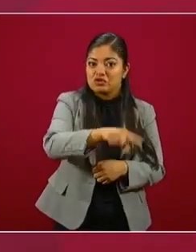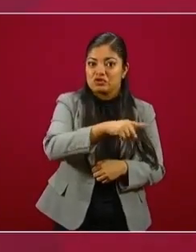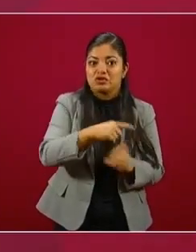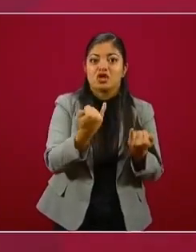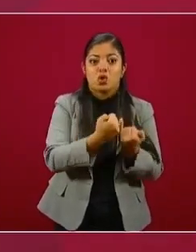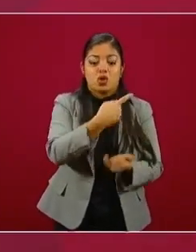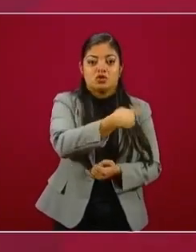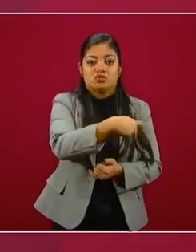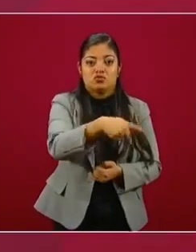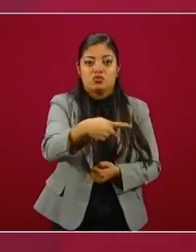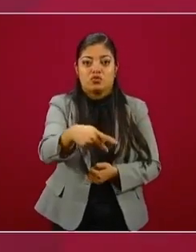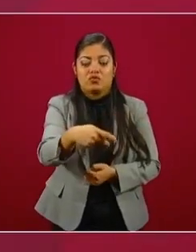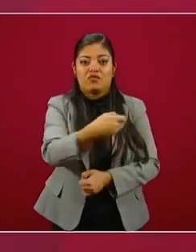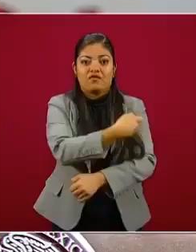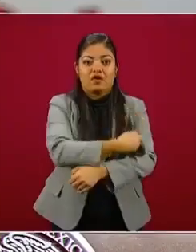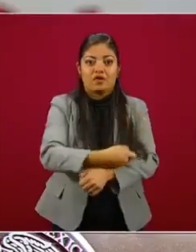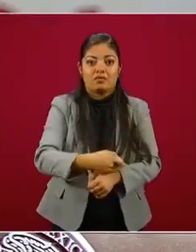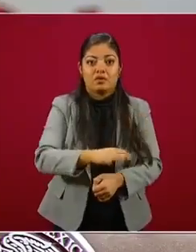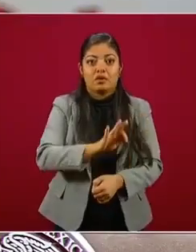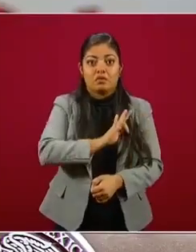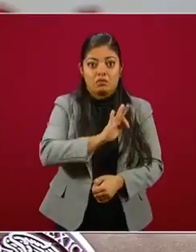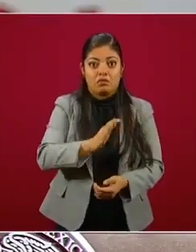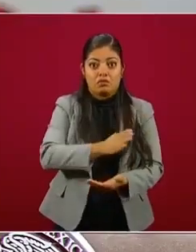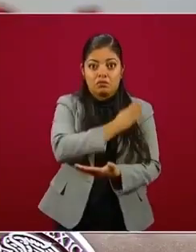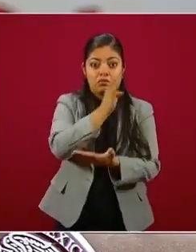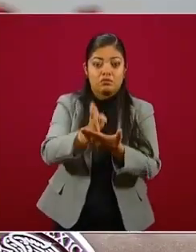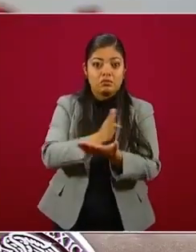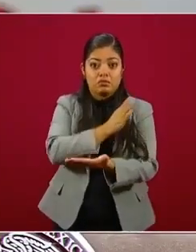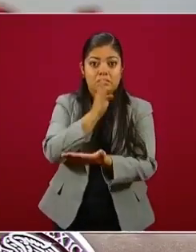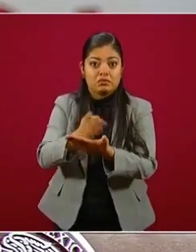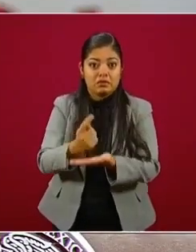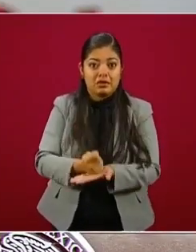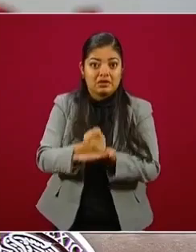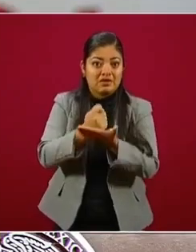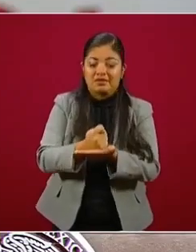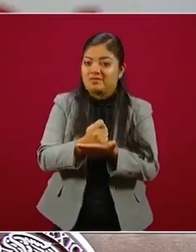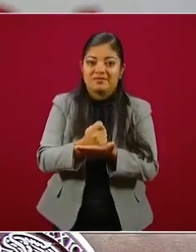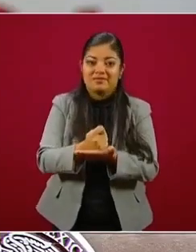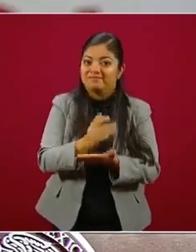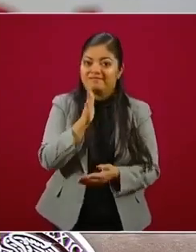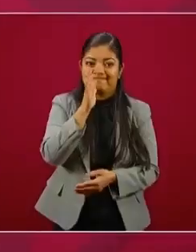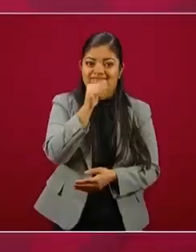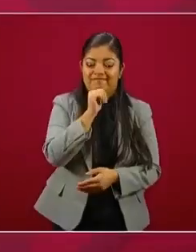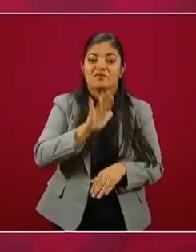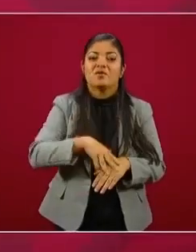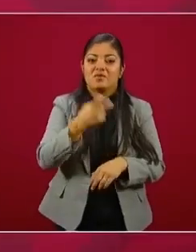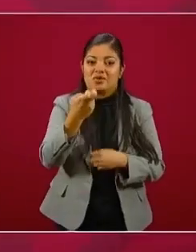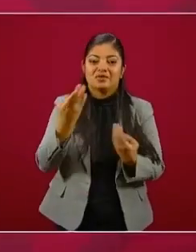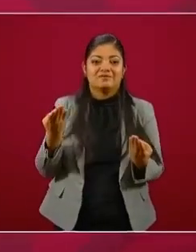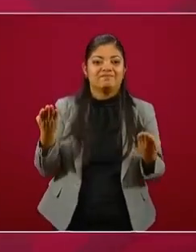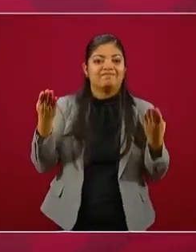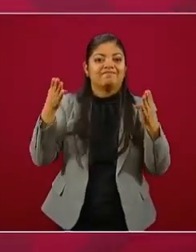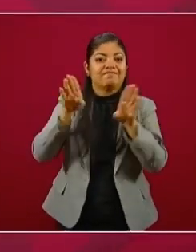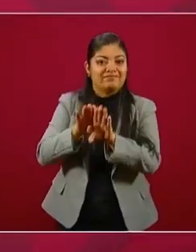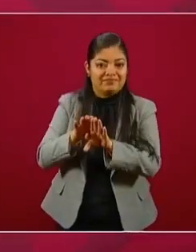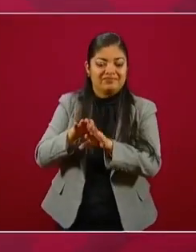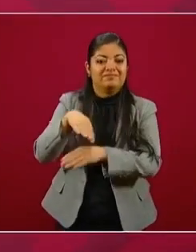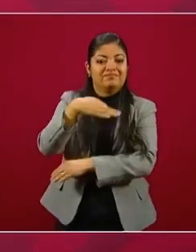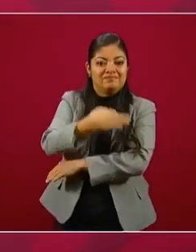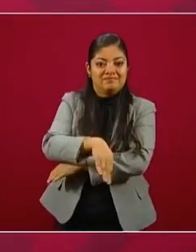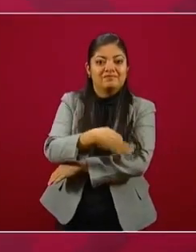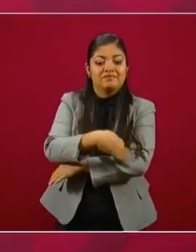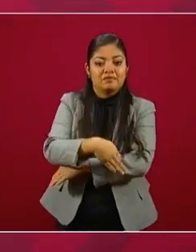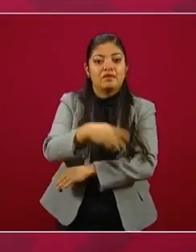sus familias, acudir o seguir acudiendo a sus terapias. Por eso los tuvimos que cerrar, para salvaguardar